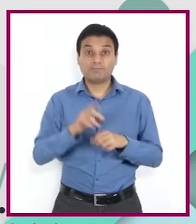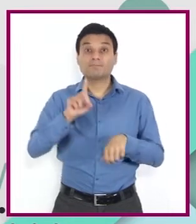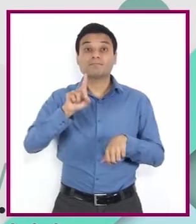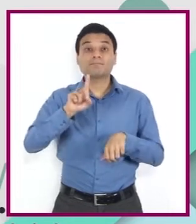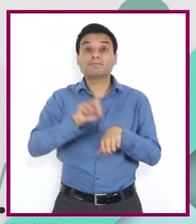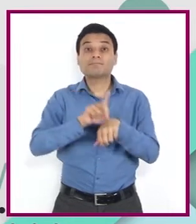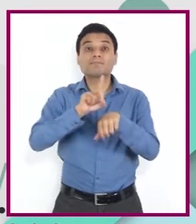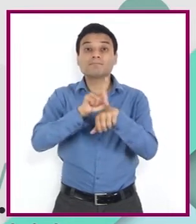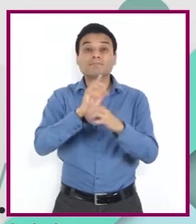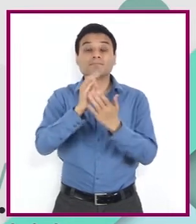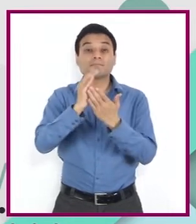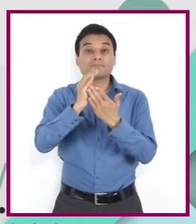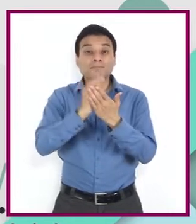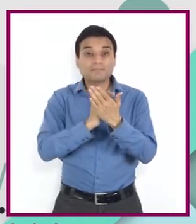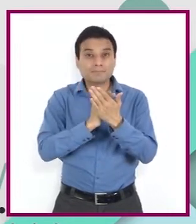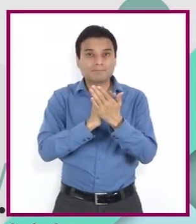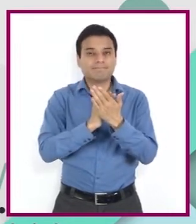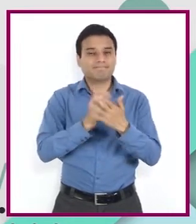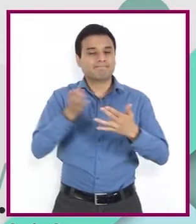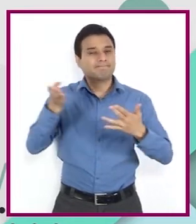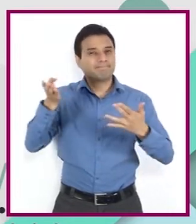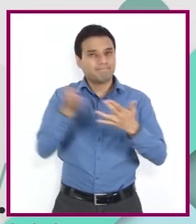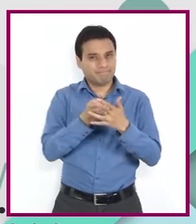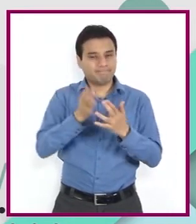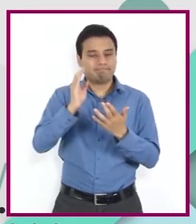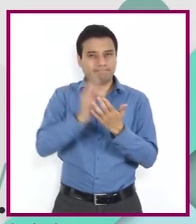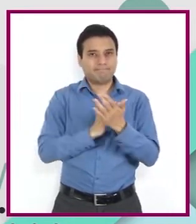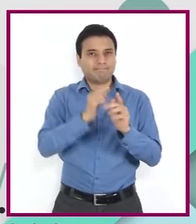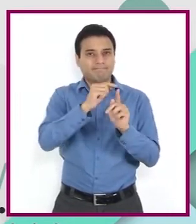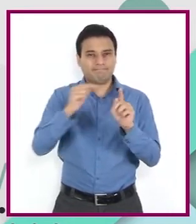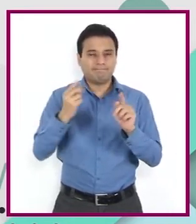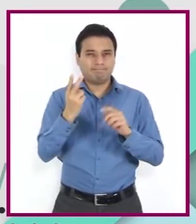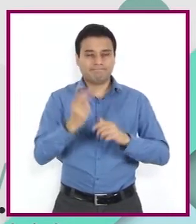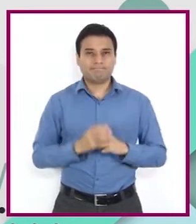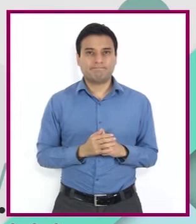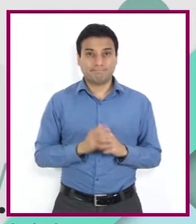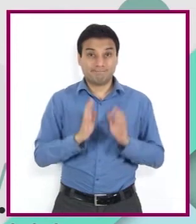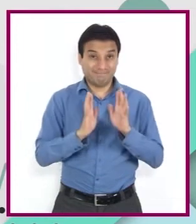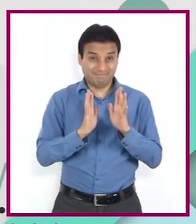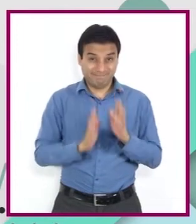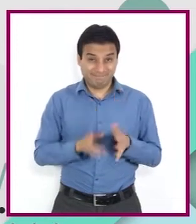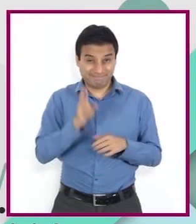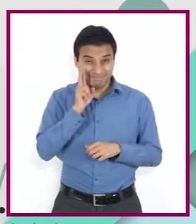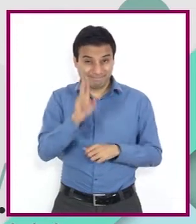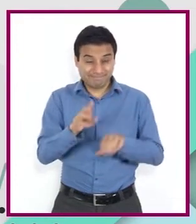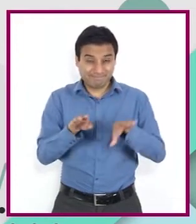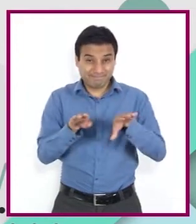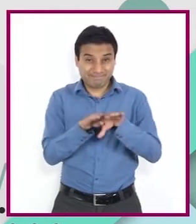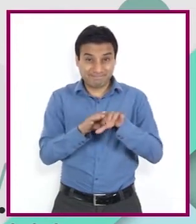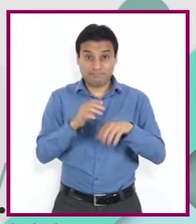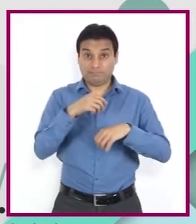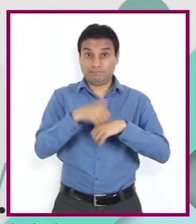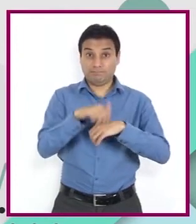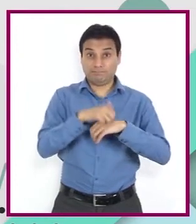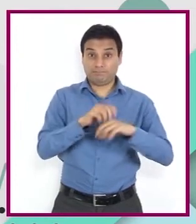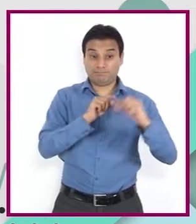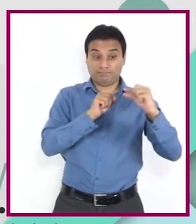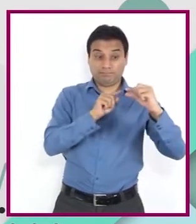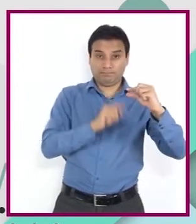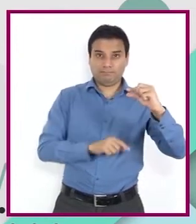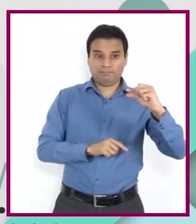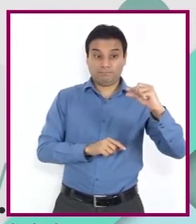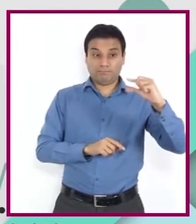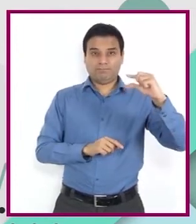se disminuyen por la mitad, es decir, entre 2. ¿Se dieron cuenta que al aumentar una cantidad al doble, la